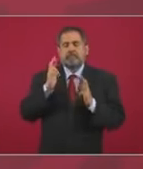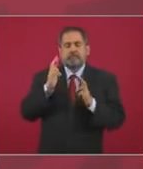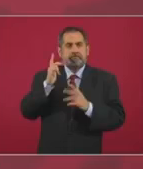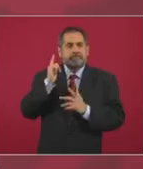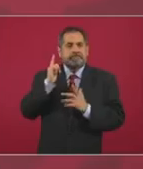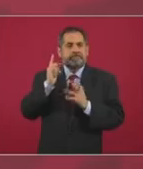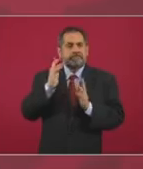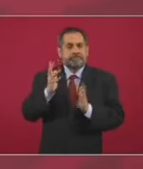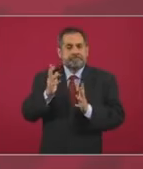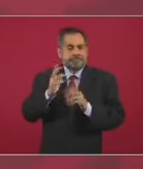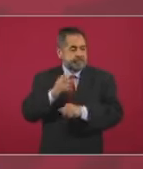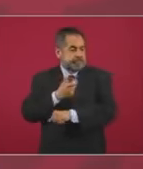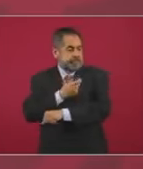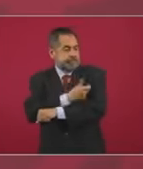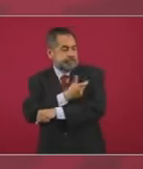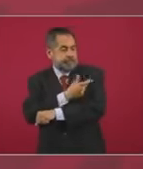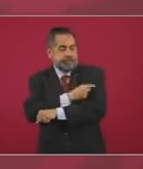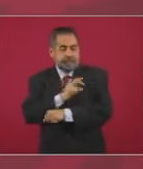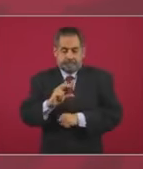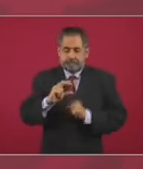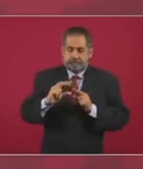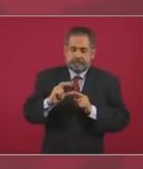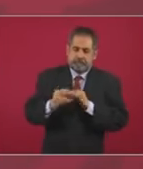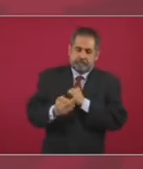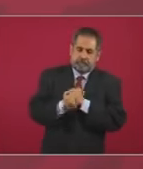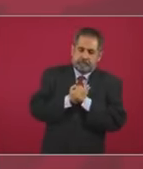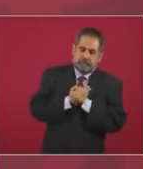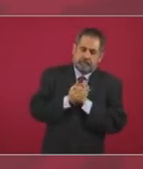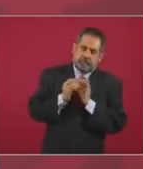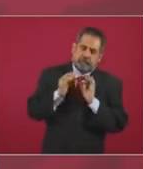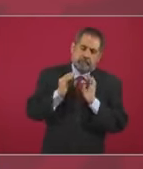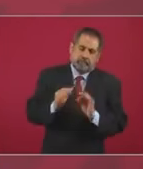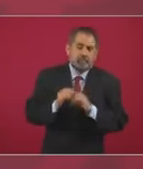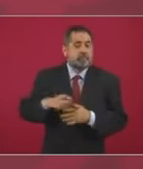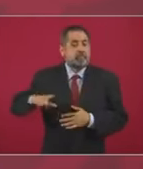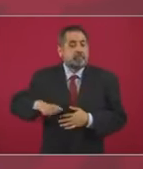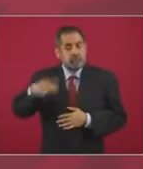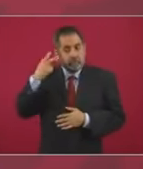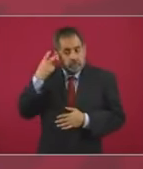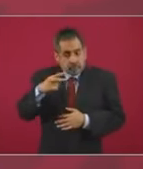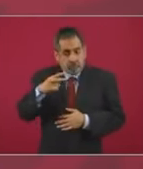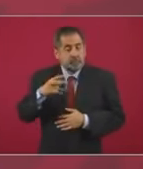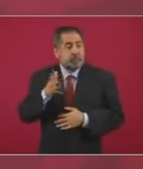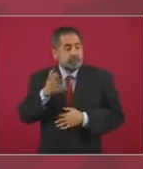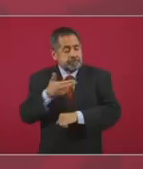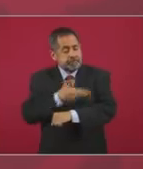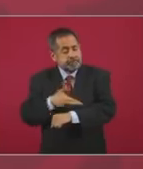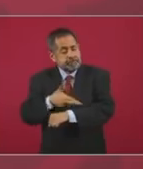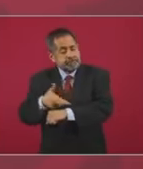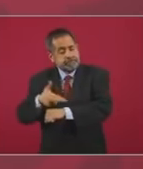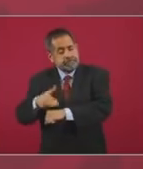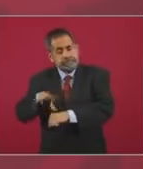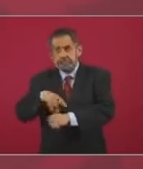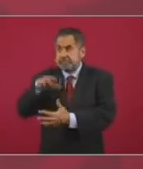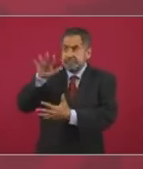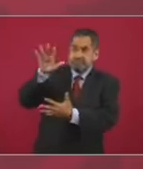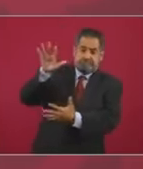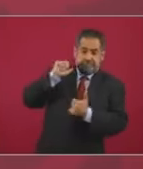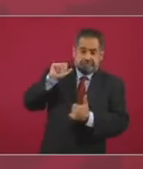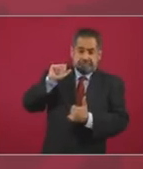el mundo un mecanismo de protección específica y que el Gobierno de México hizo todos los esfuerzos y